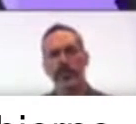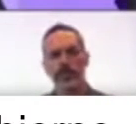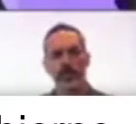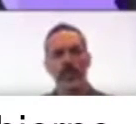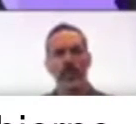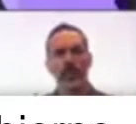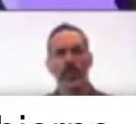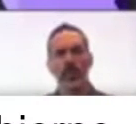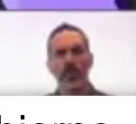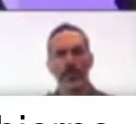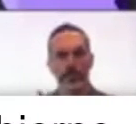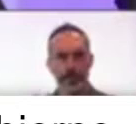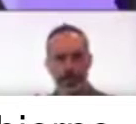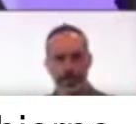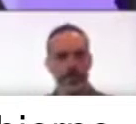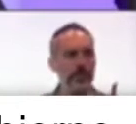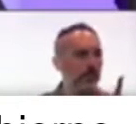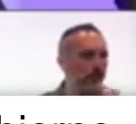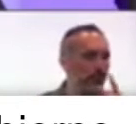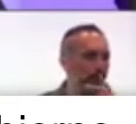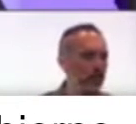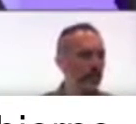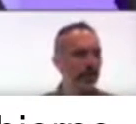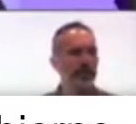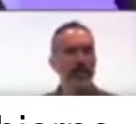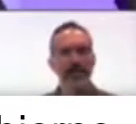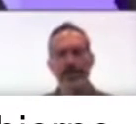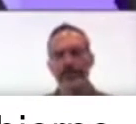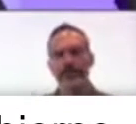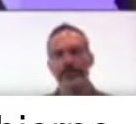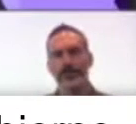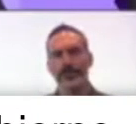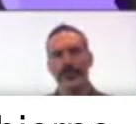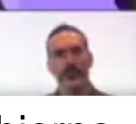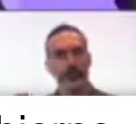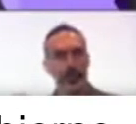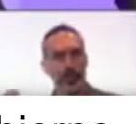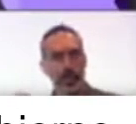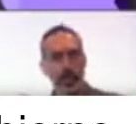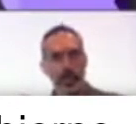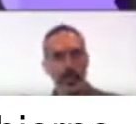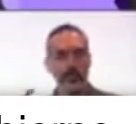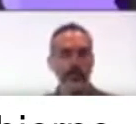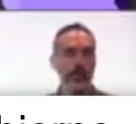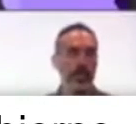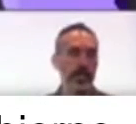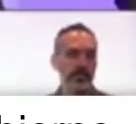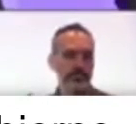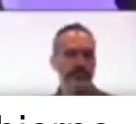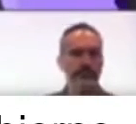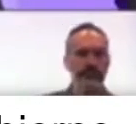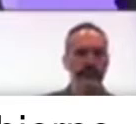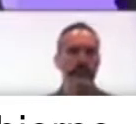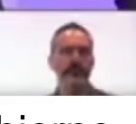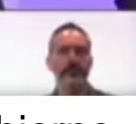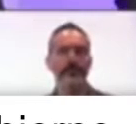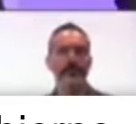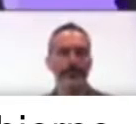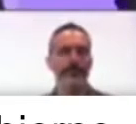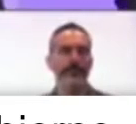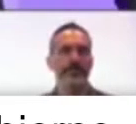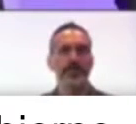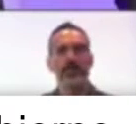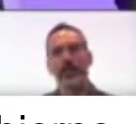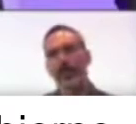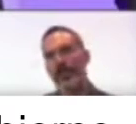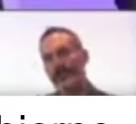comités vecinales y la policía municipal para prevenir el delito y fortalecer la cultura de la denuncia. Porque